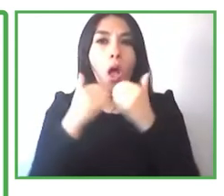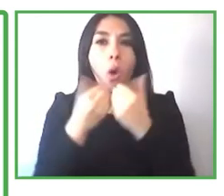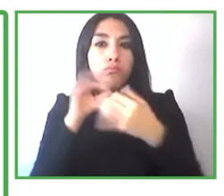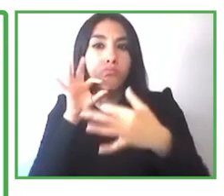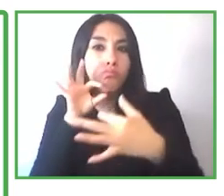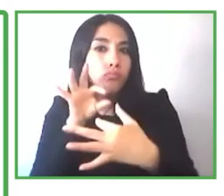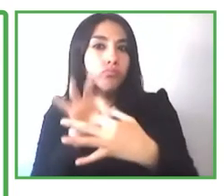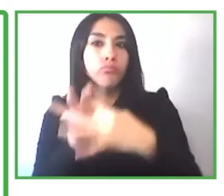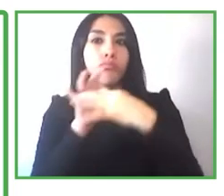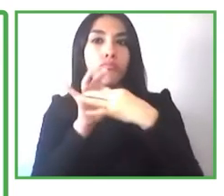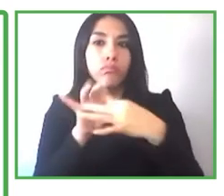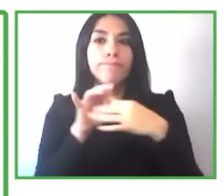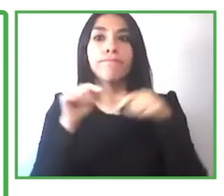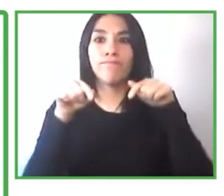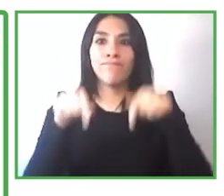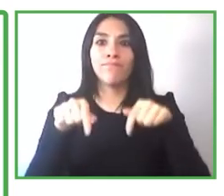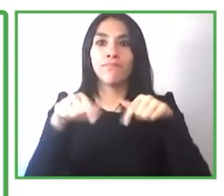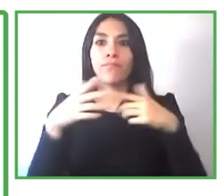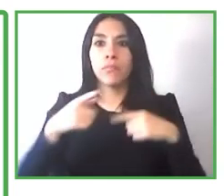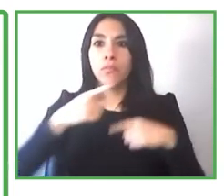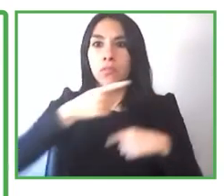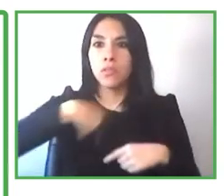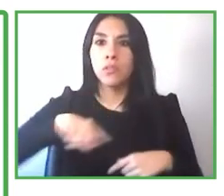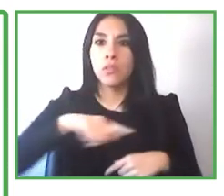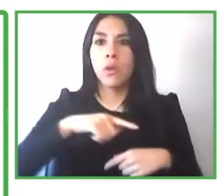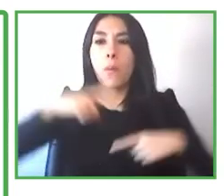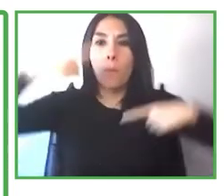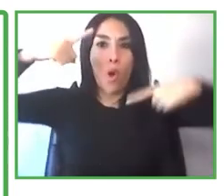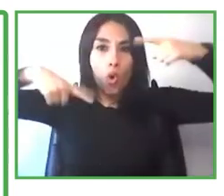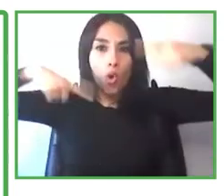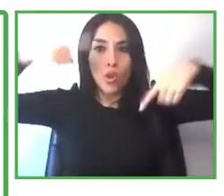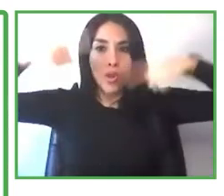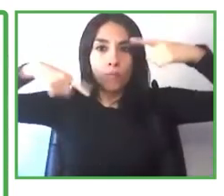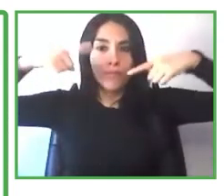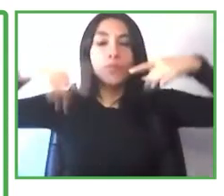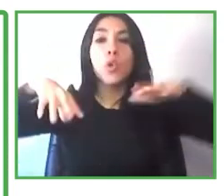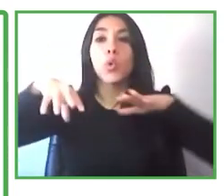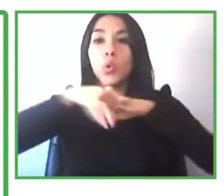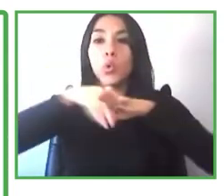inclusivas que hemos ido desarrollando con EY están totalmente involucradas